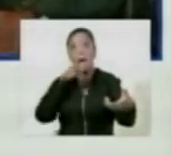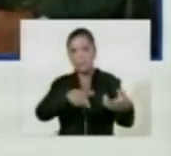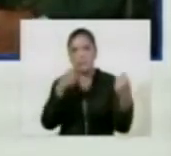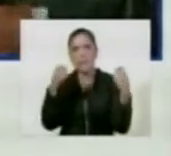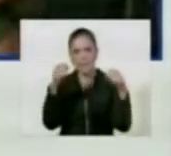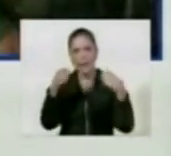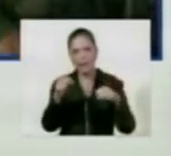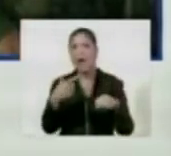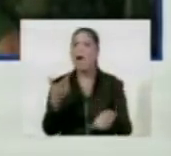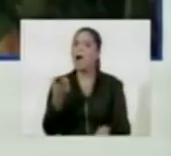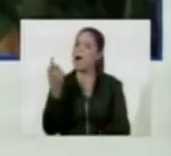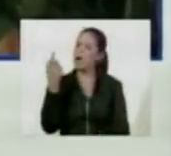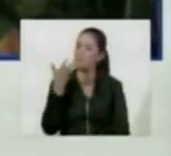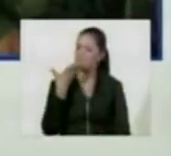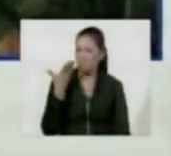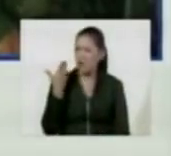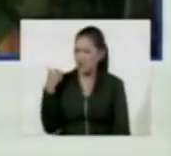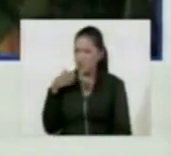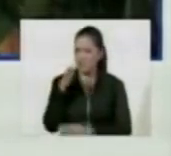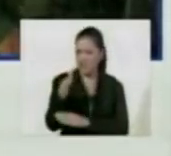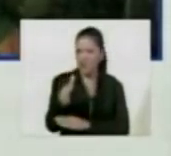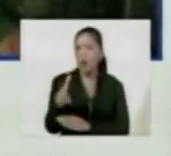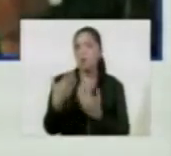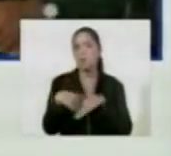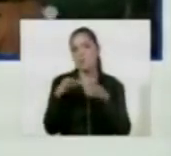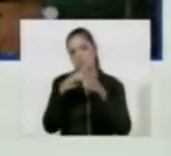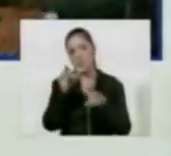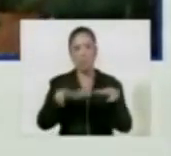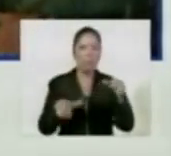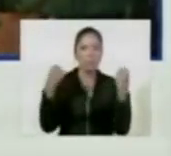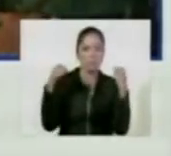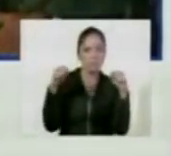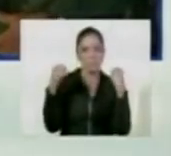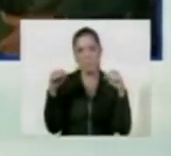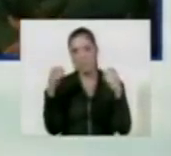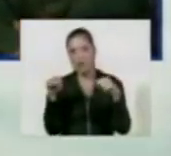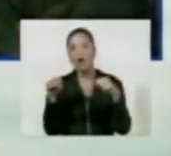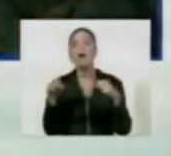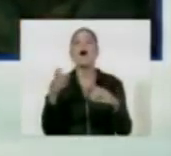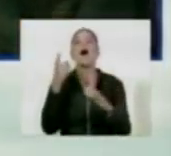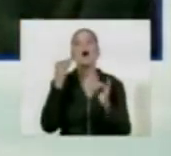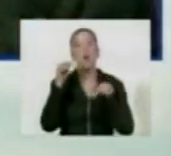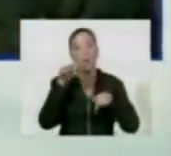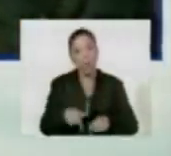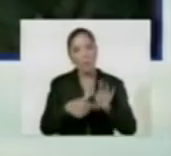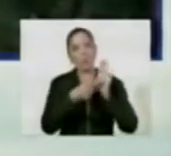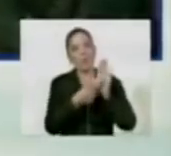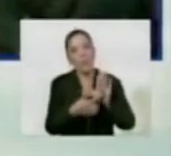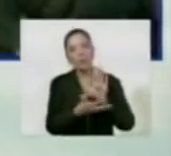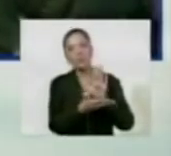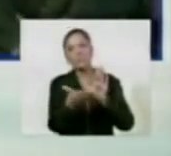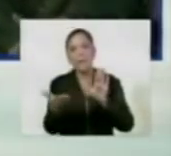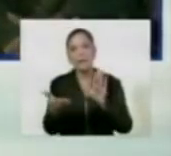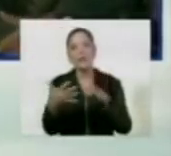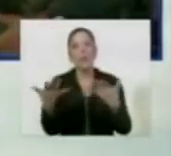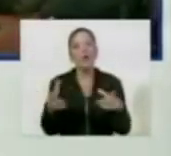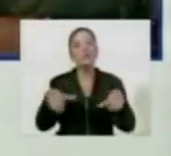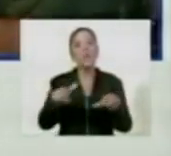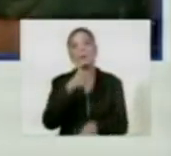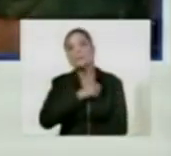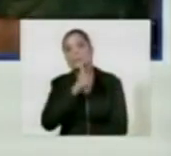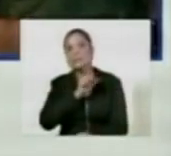hace poco, en un conjunto de entrenamiento. Ahí vamos a mostrar lo que son los puntos de resistencia